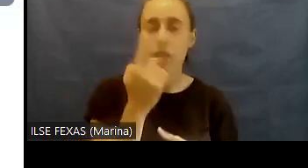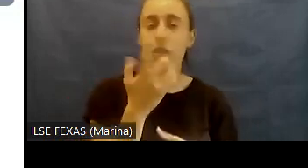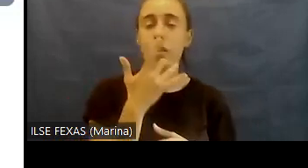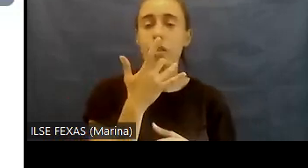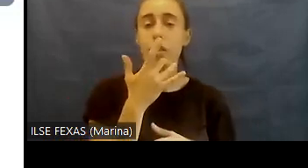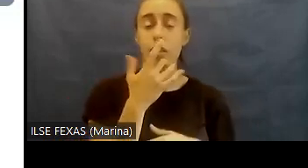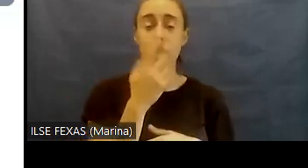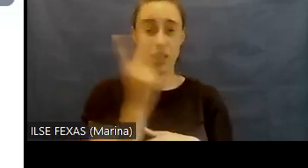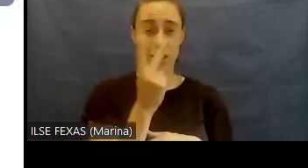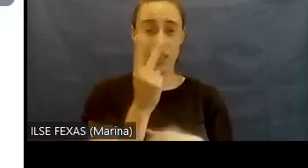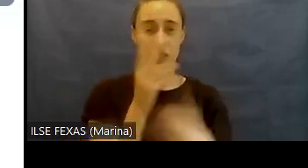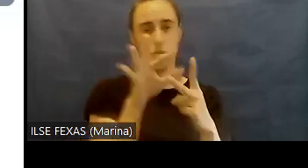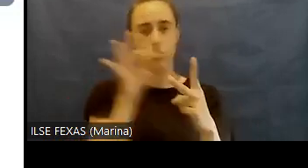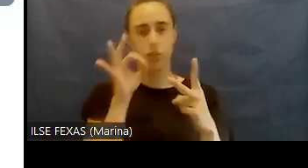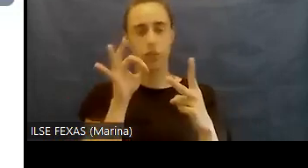las dos, me quedaría con el Immune Plus.